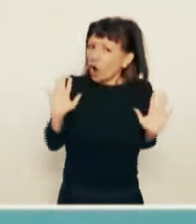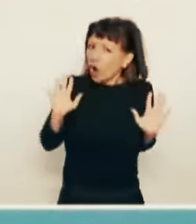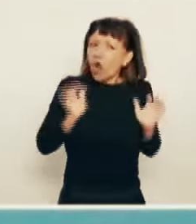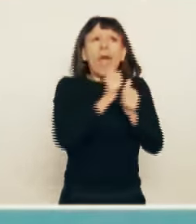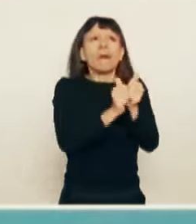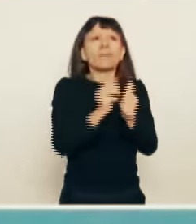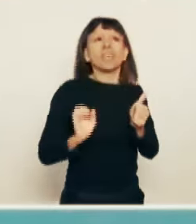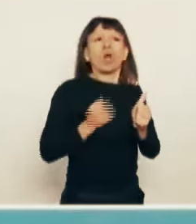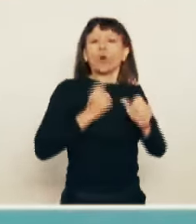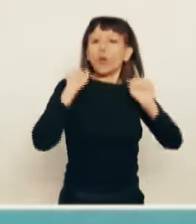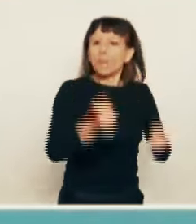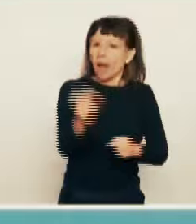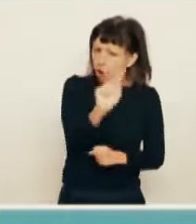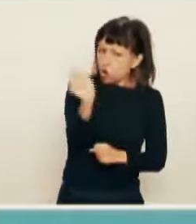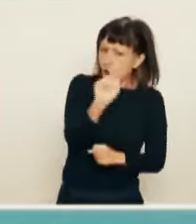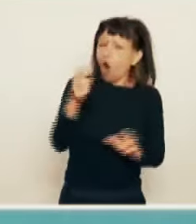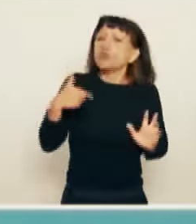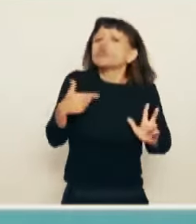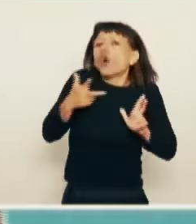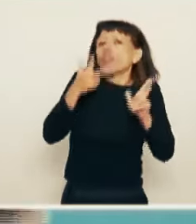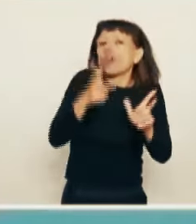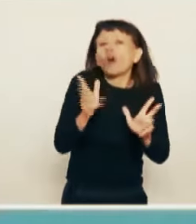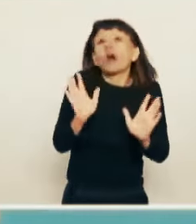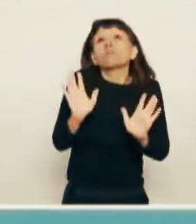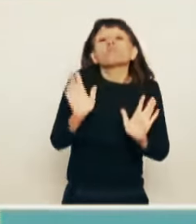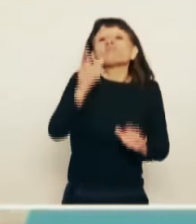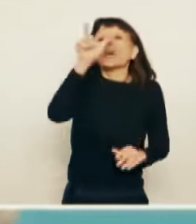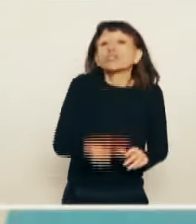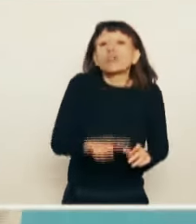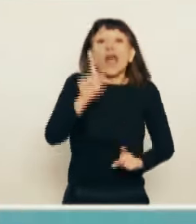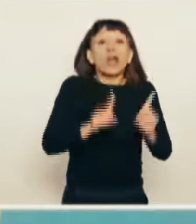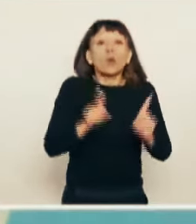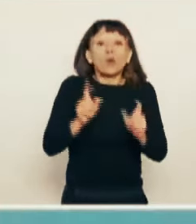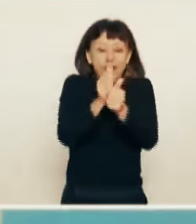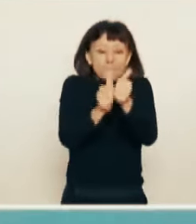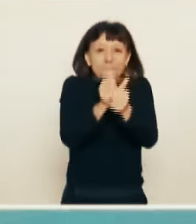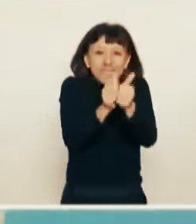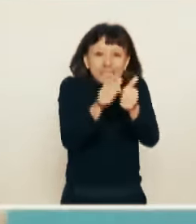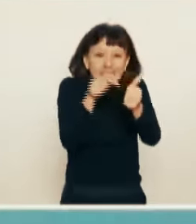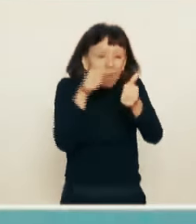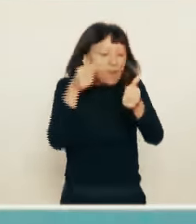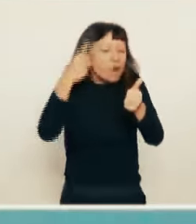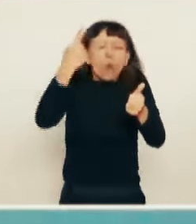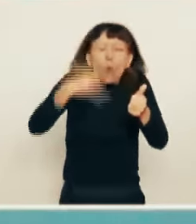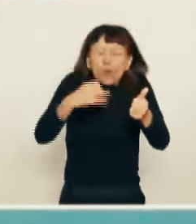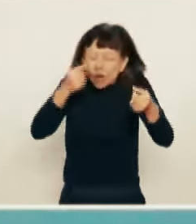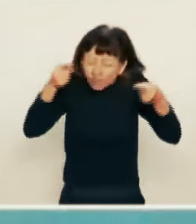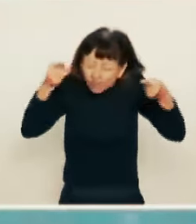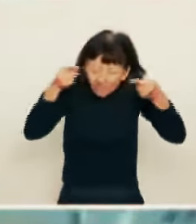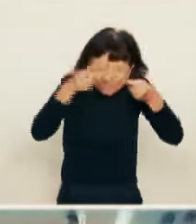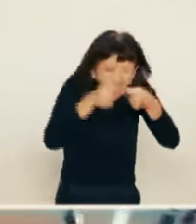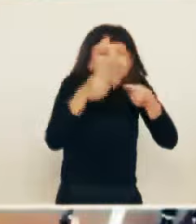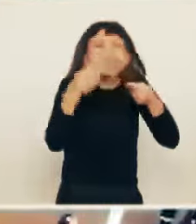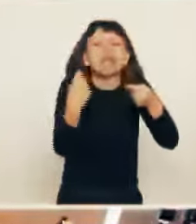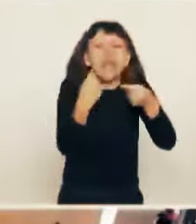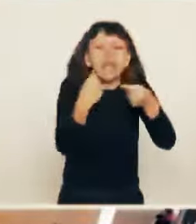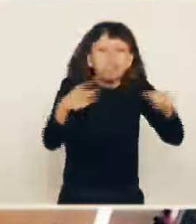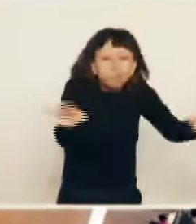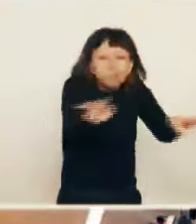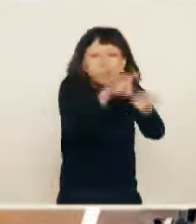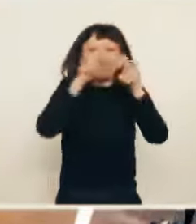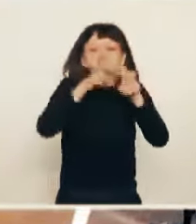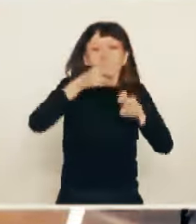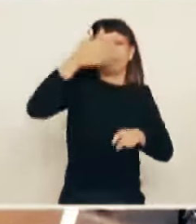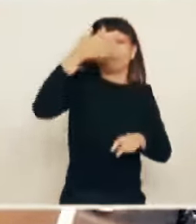Estoy diciendo que cuando uno es empresario, lo único que le importa es la rentabilidad. Y tal vez está muy